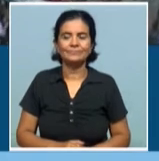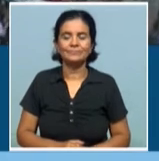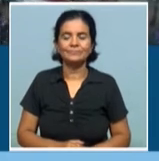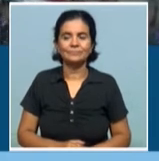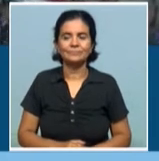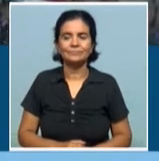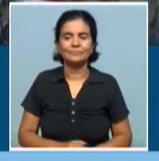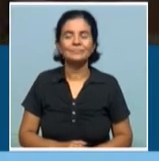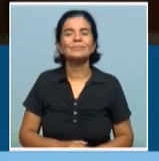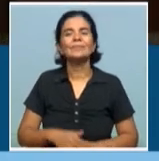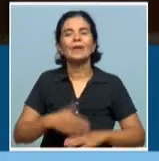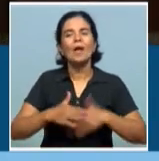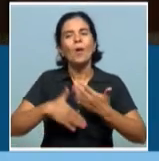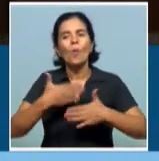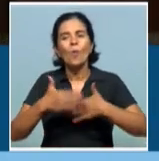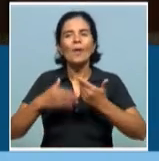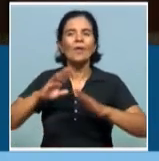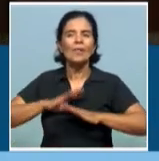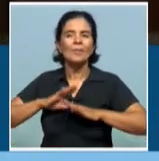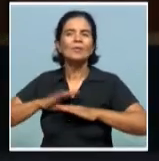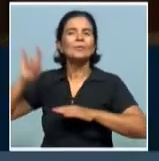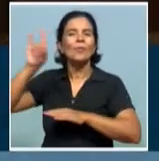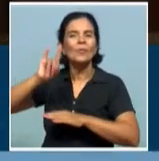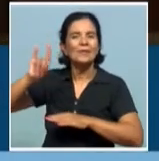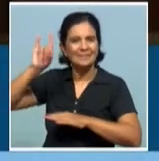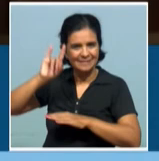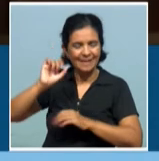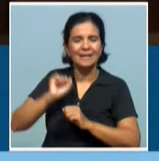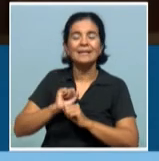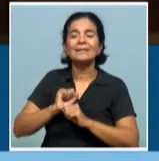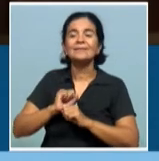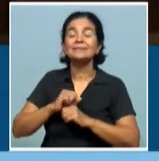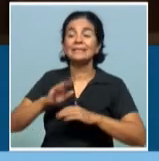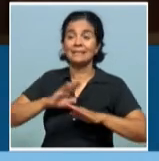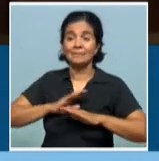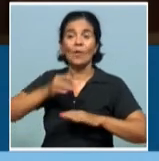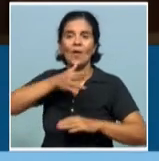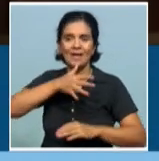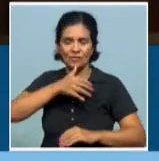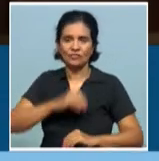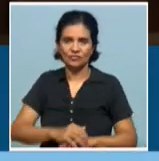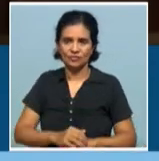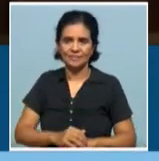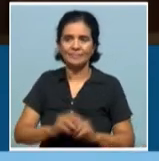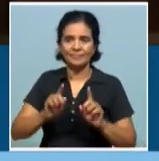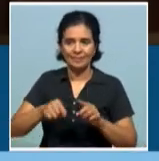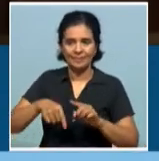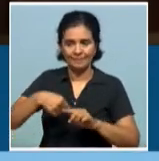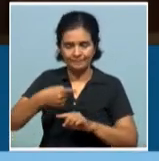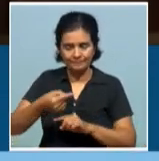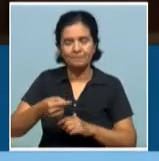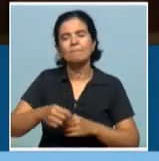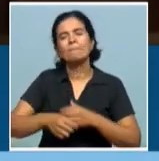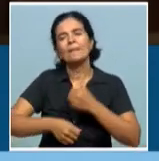la acción de los Juegos Deportivos Universitarios en más de 14 disciplinas. Reeditaremos los Juegos Intercolegiales de la